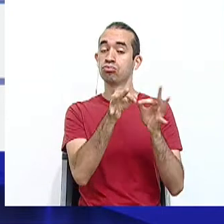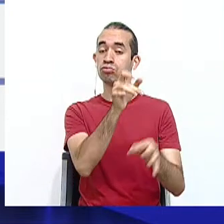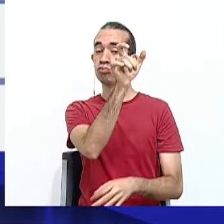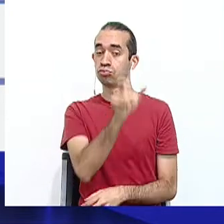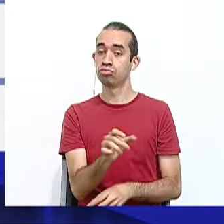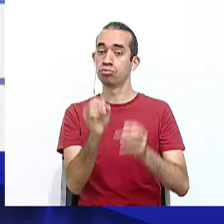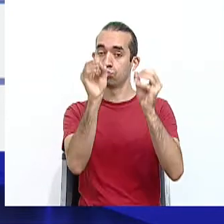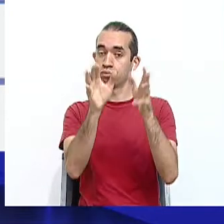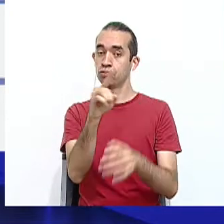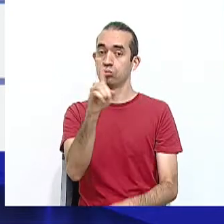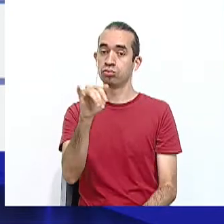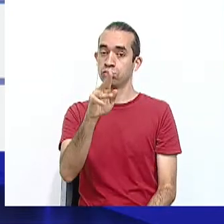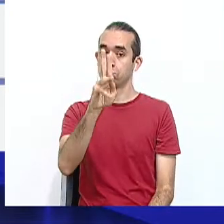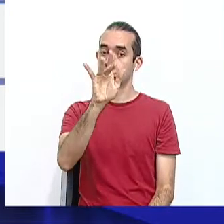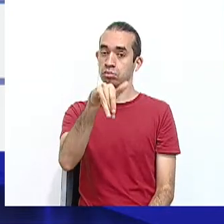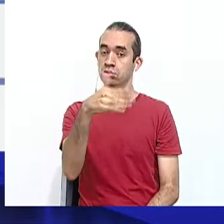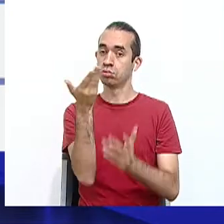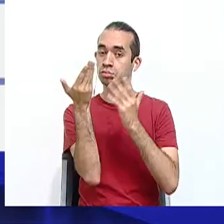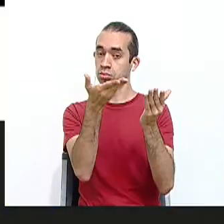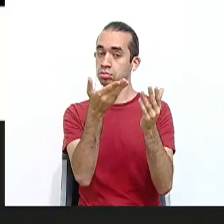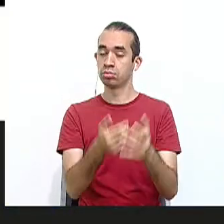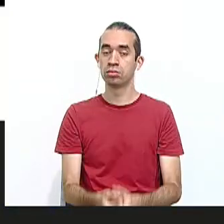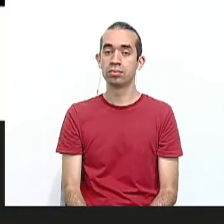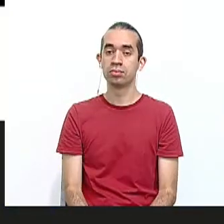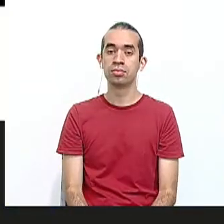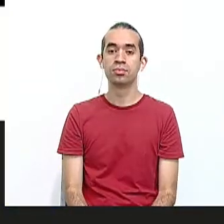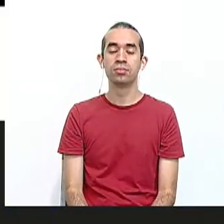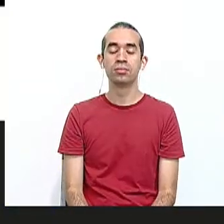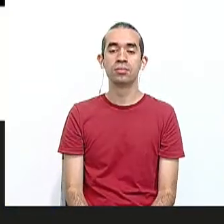presenta la profesora Seidi. Veamos.